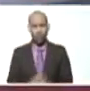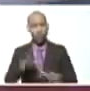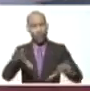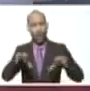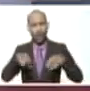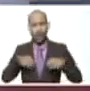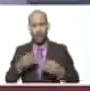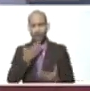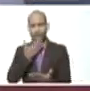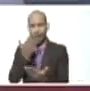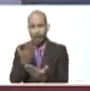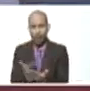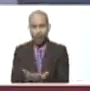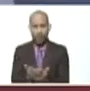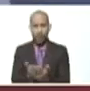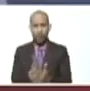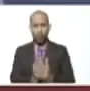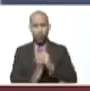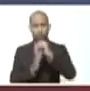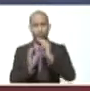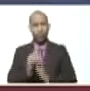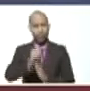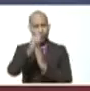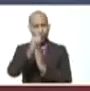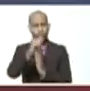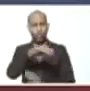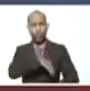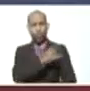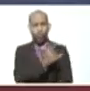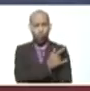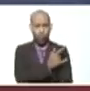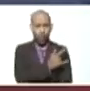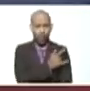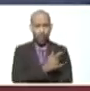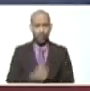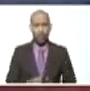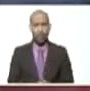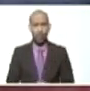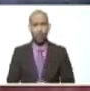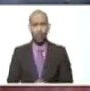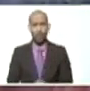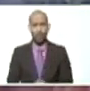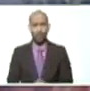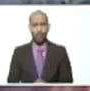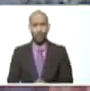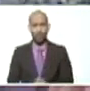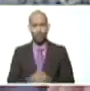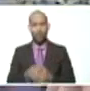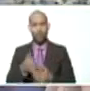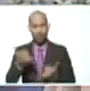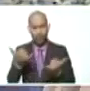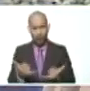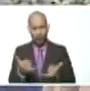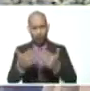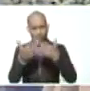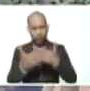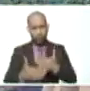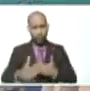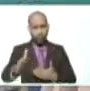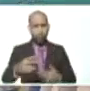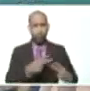la petición del rector de la Pontificia Universidad Lateranense, dispongo de buena